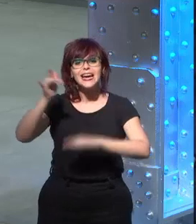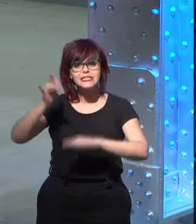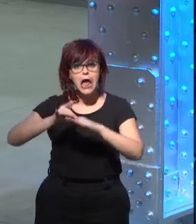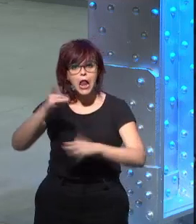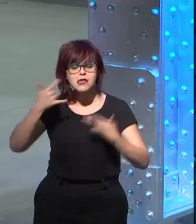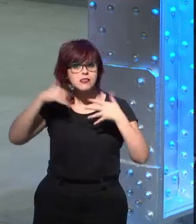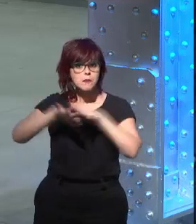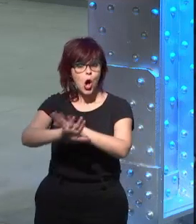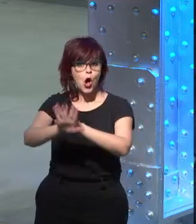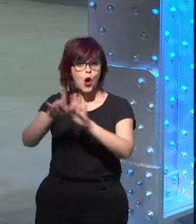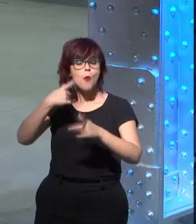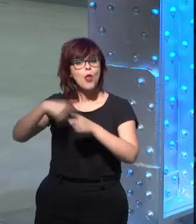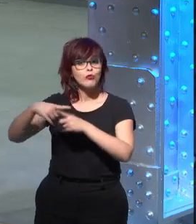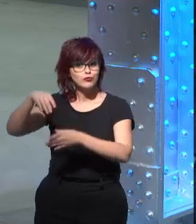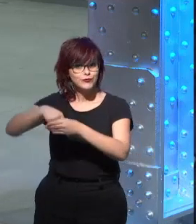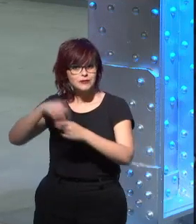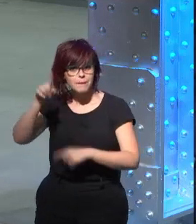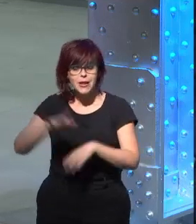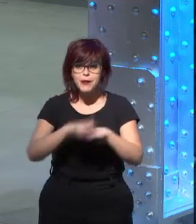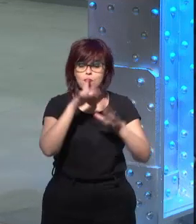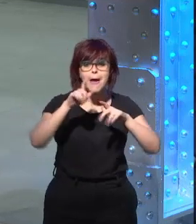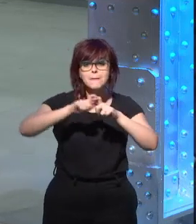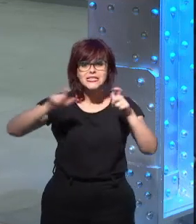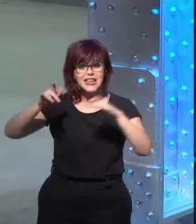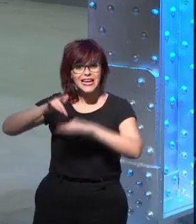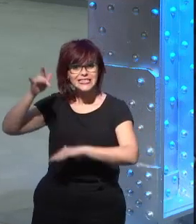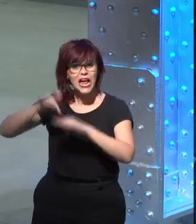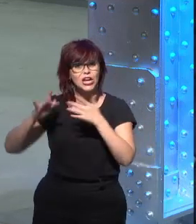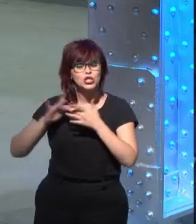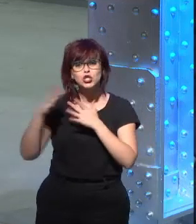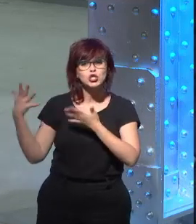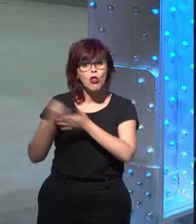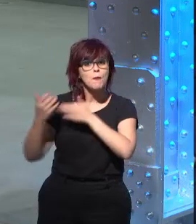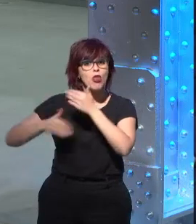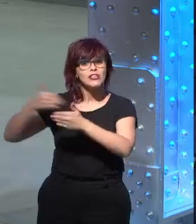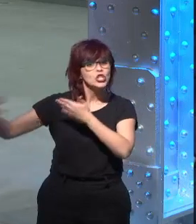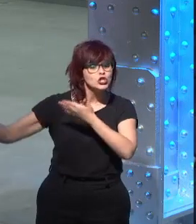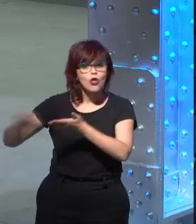están integrados con sus productos. En una empresa digital todos los procesos